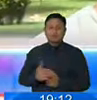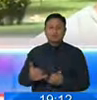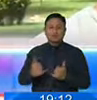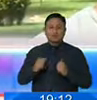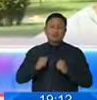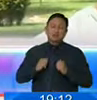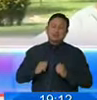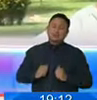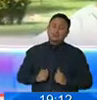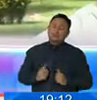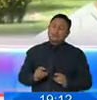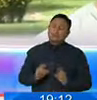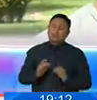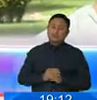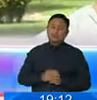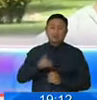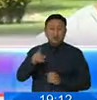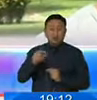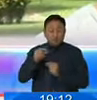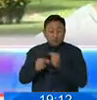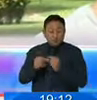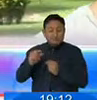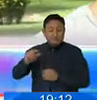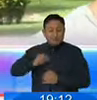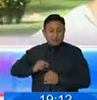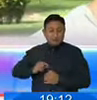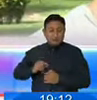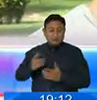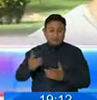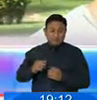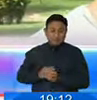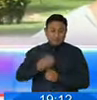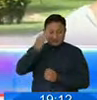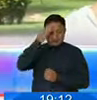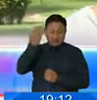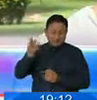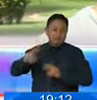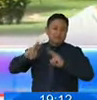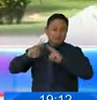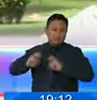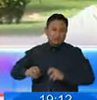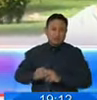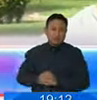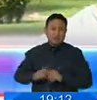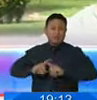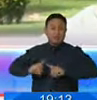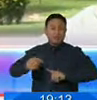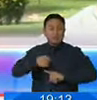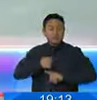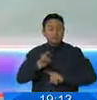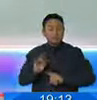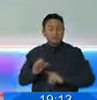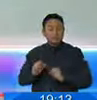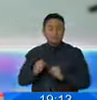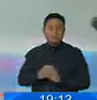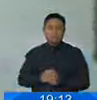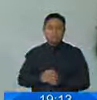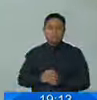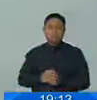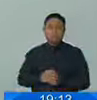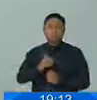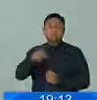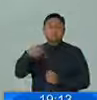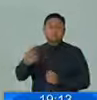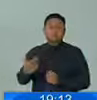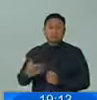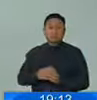triste ir conociendo los detalles, pero entendemos que también es parte de la investigación, que también es parte de conocer la verdad. Se espera que en las